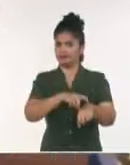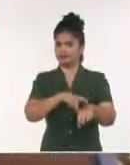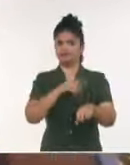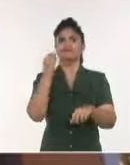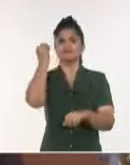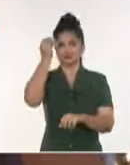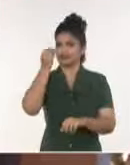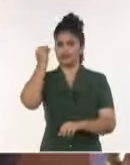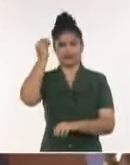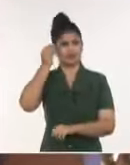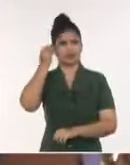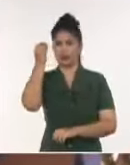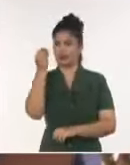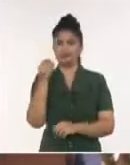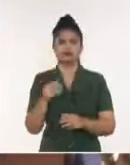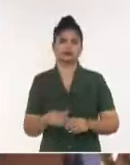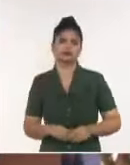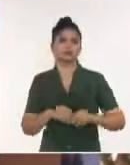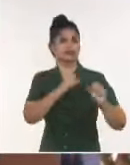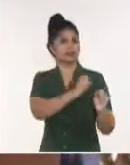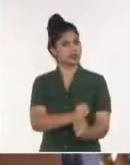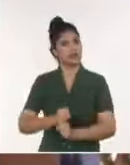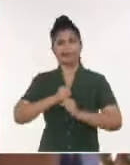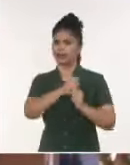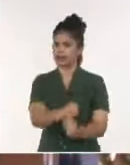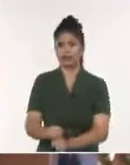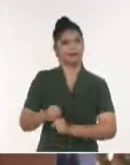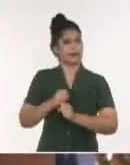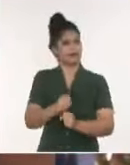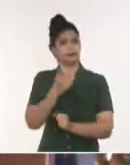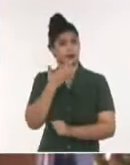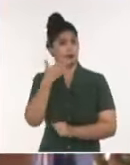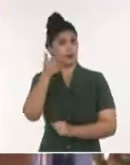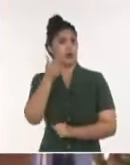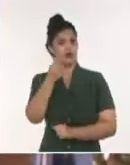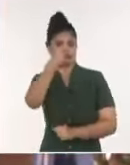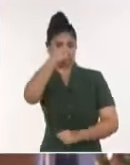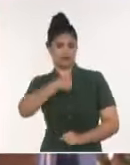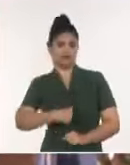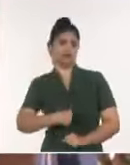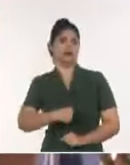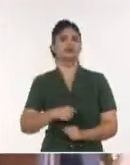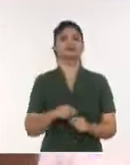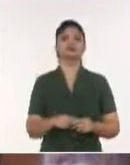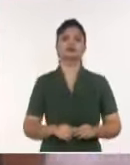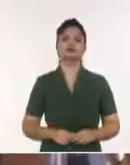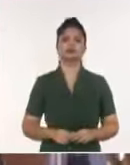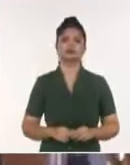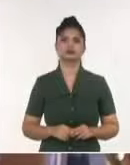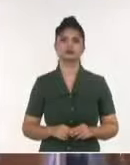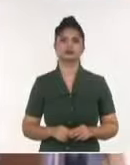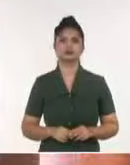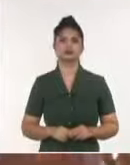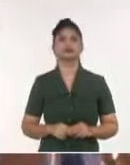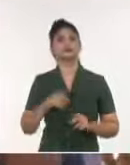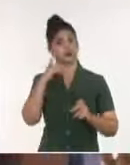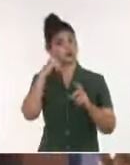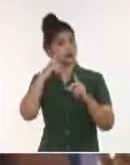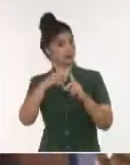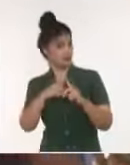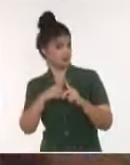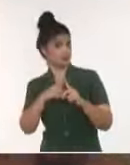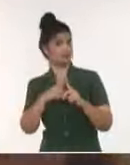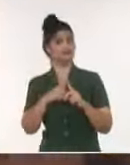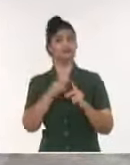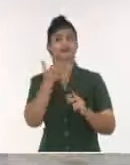en remar técnicamente lo mejor posible. Y nada, ya te digo, mi objetivo principal era